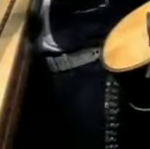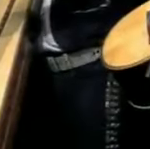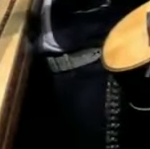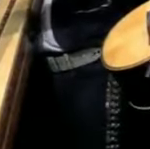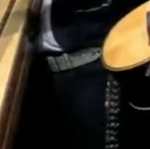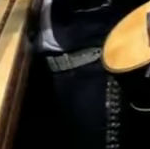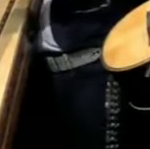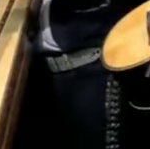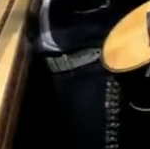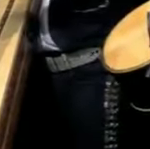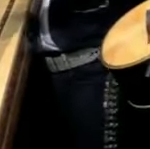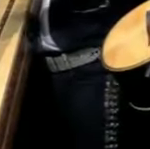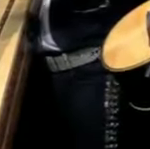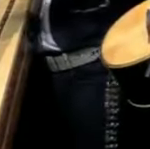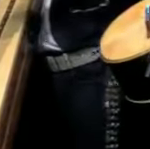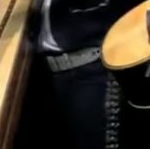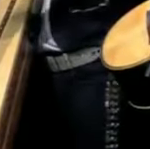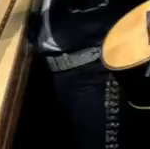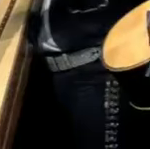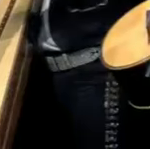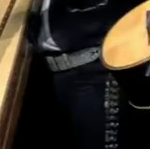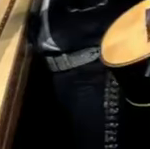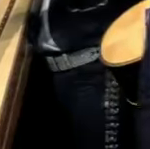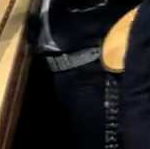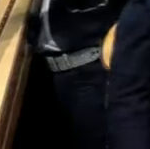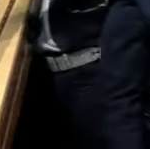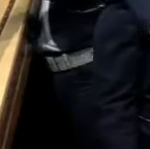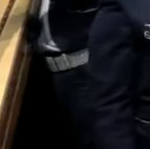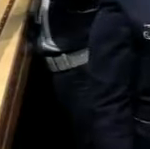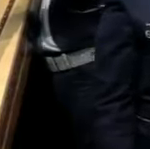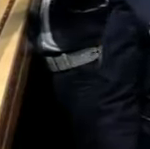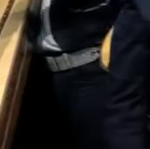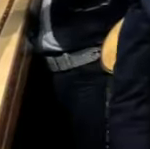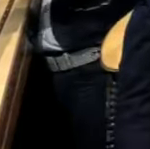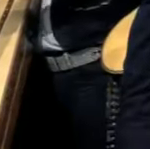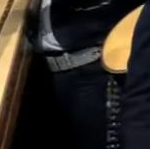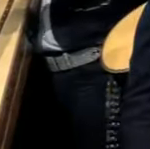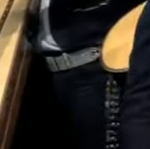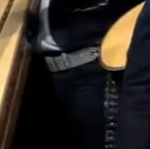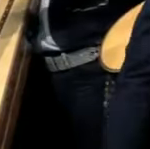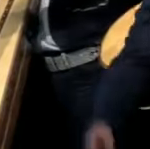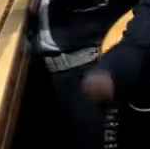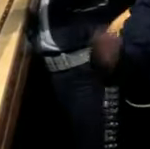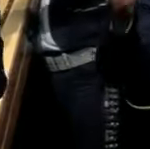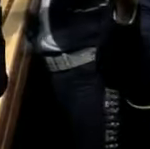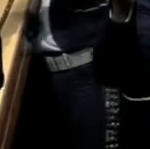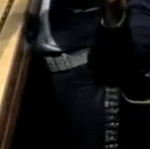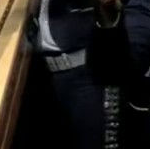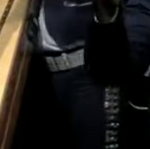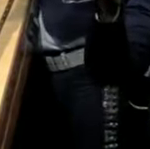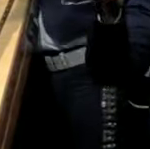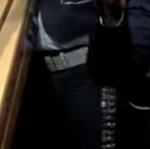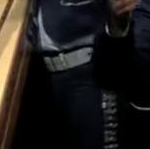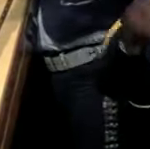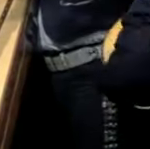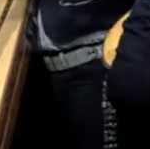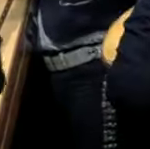mi gente, es bonita hasta la muerte con canciones y tequila.